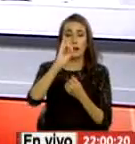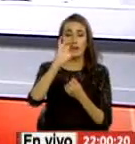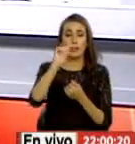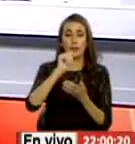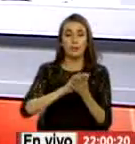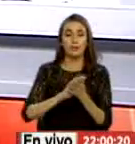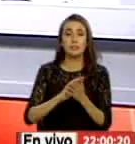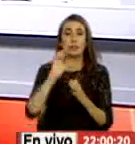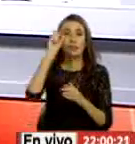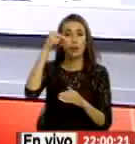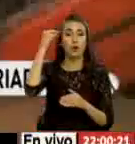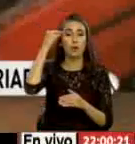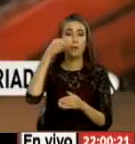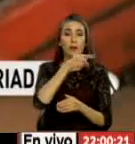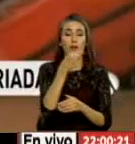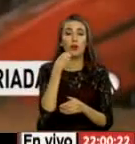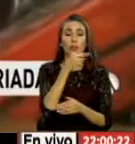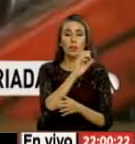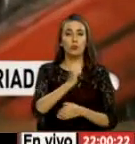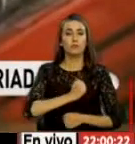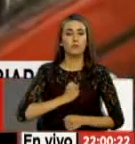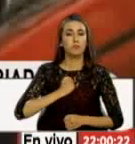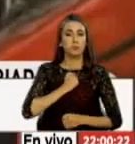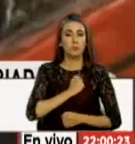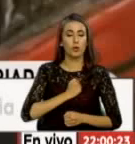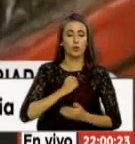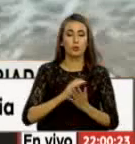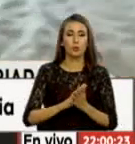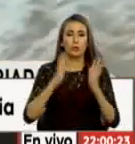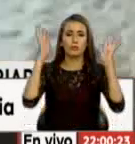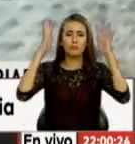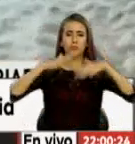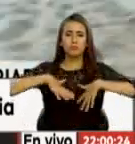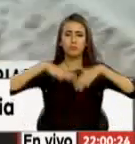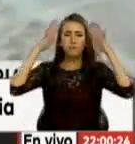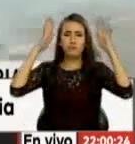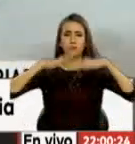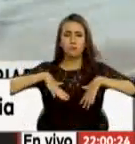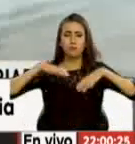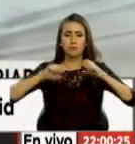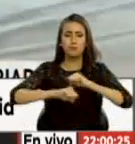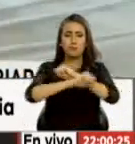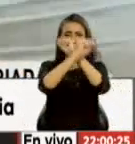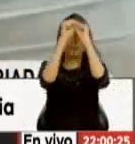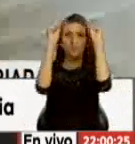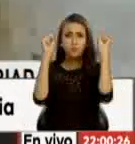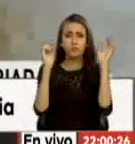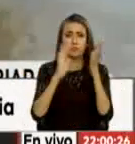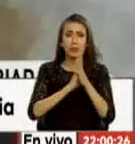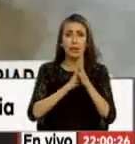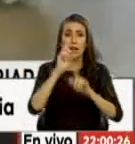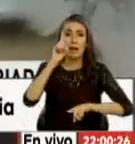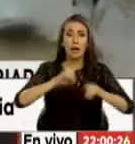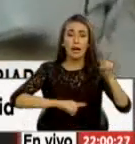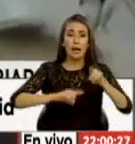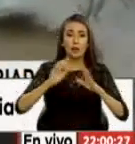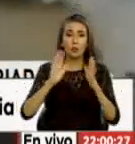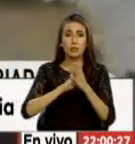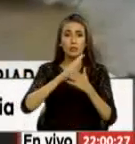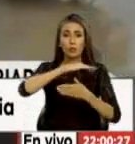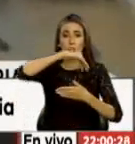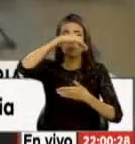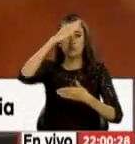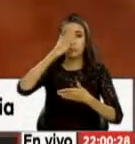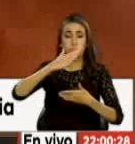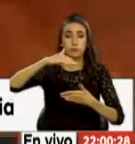las víctimas. Las intensas lluvias registradas en la madrugada de este miércoles provocaron el desprendimiento de varias montañas que